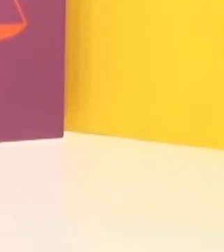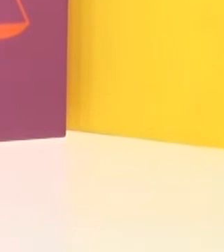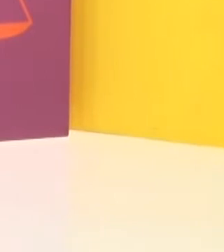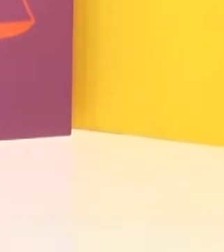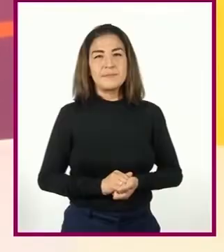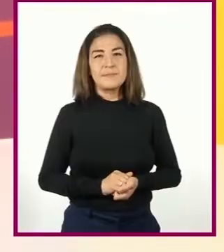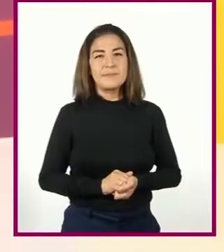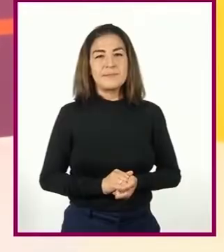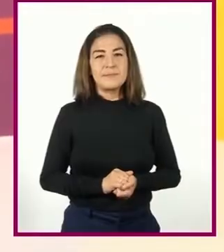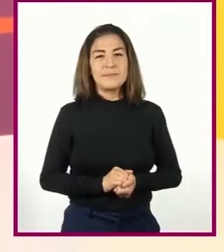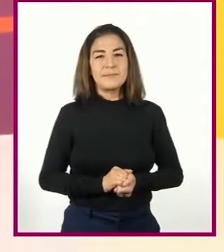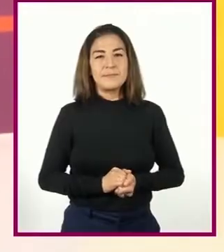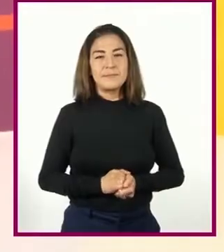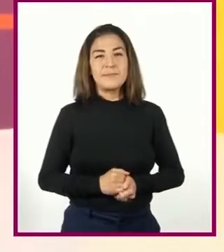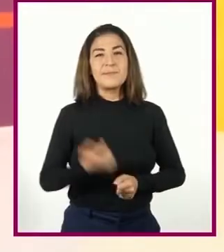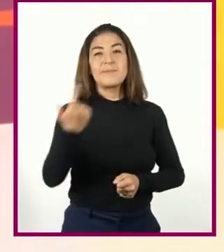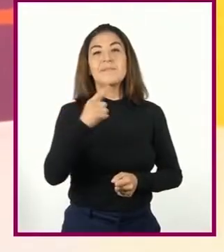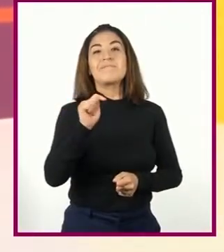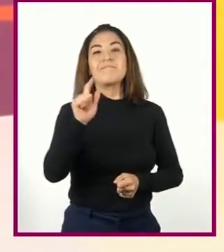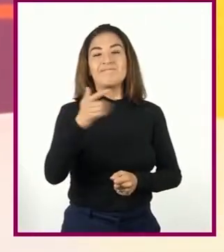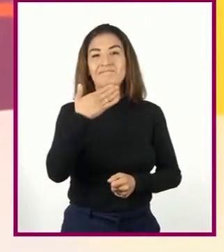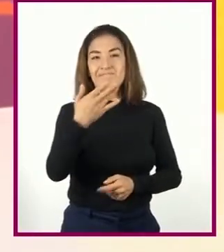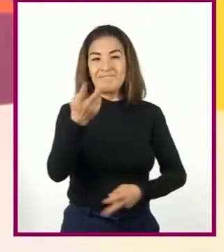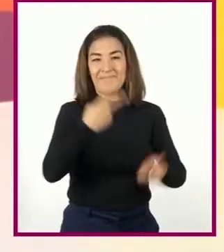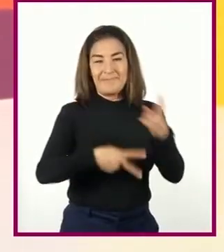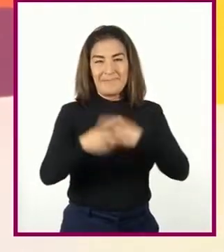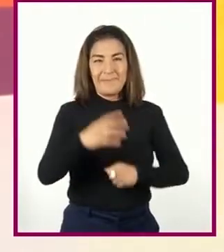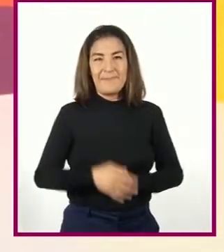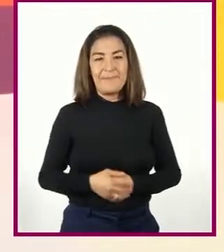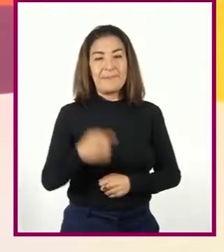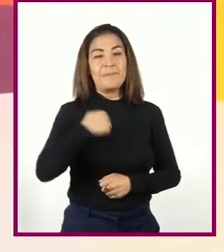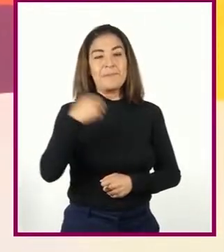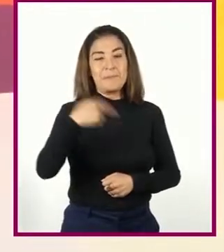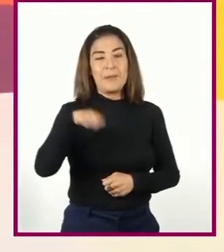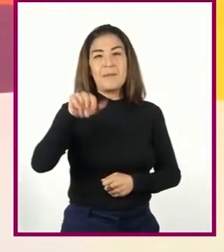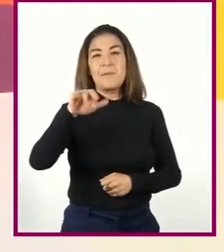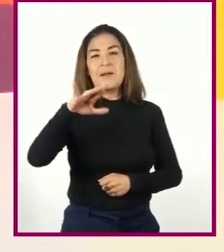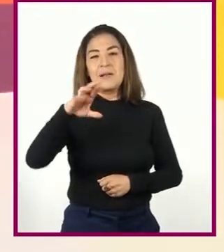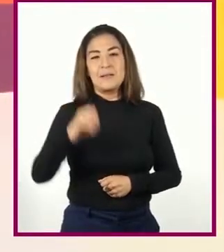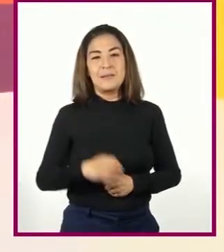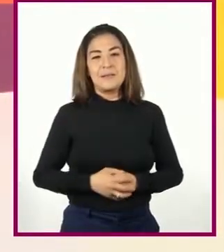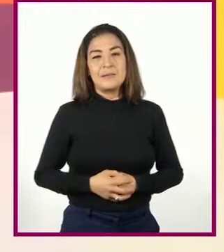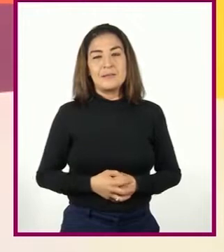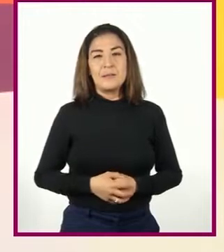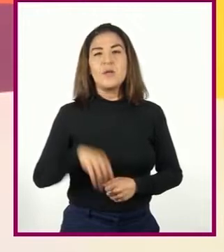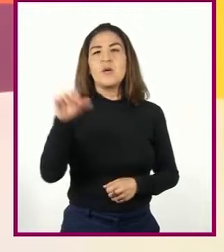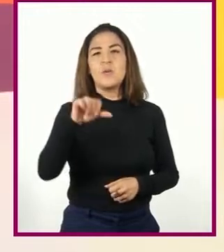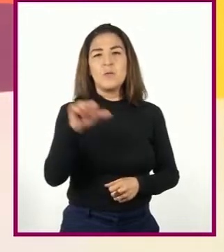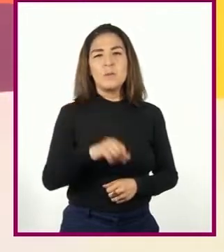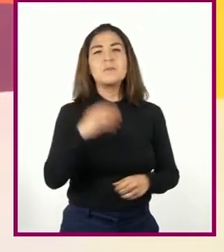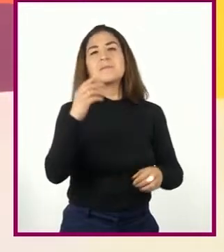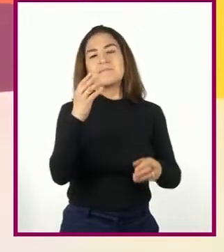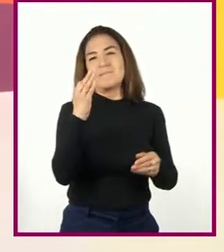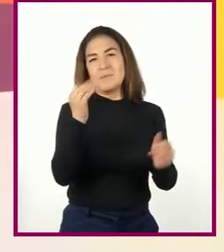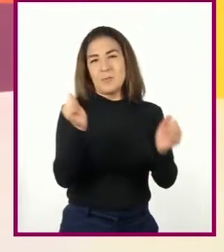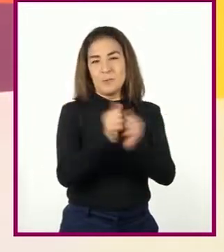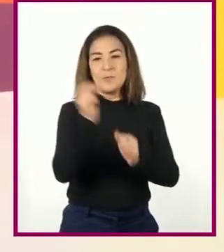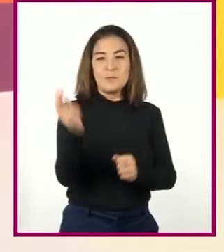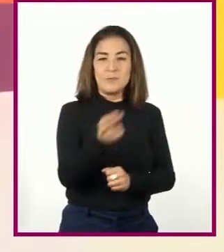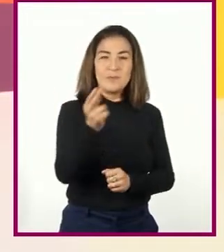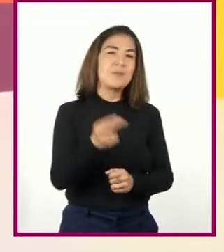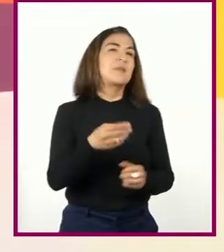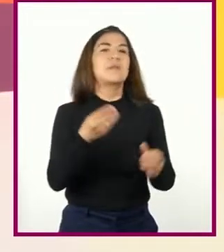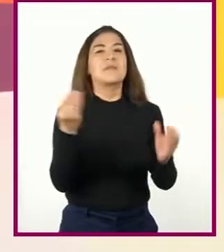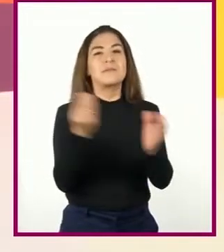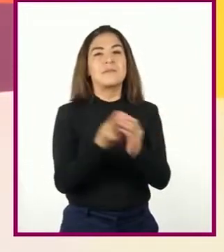¿Qué tal? Bienvenidas y bienvenidos. Mi nombre es Mario Jesús Gómez Neri. En esta ocasión estaré con ustedes en esta